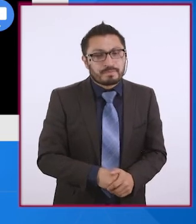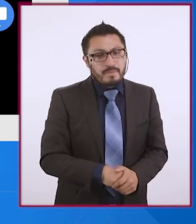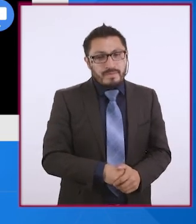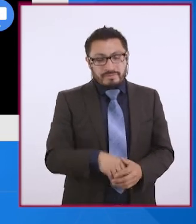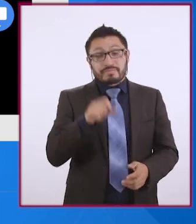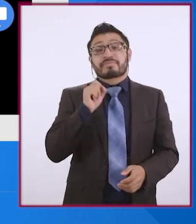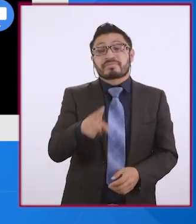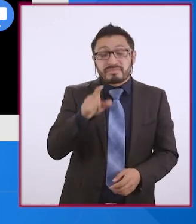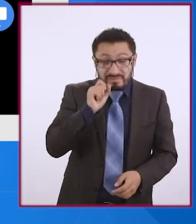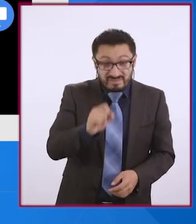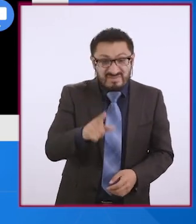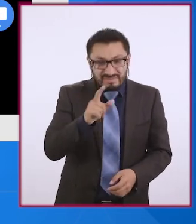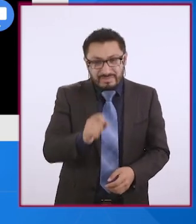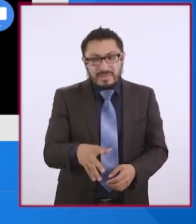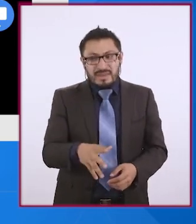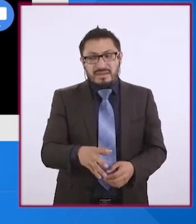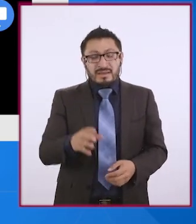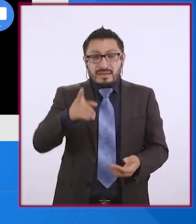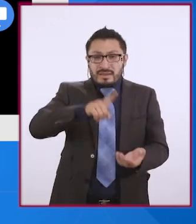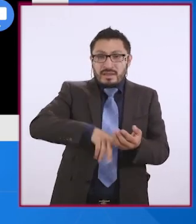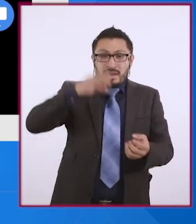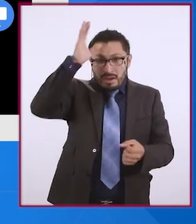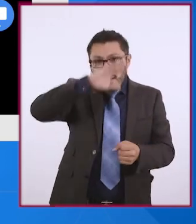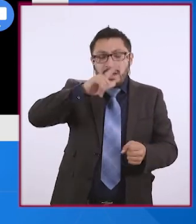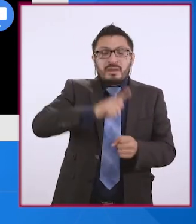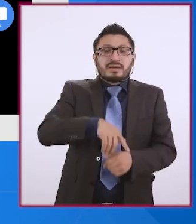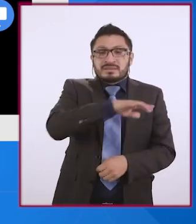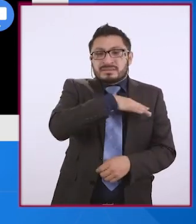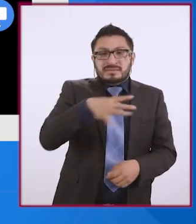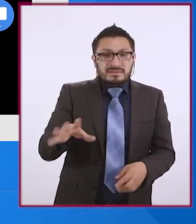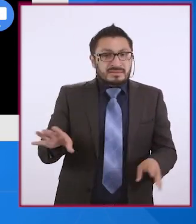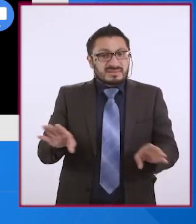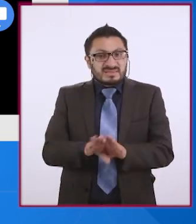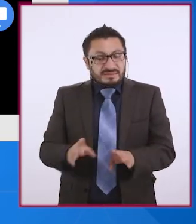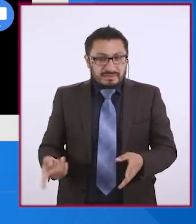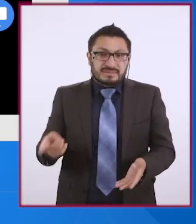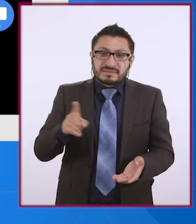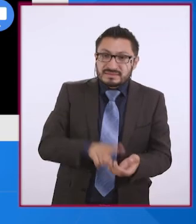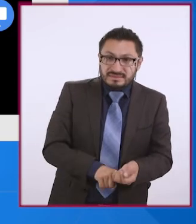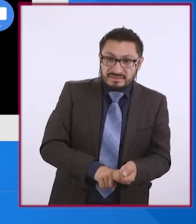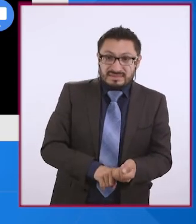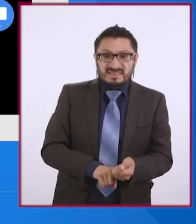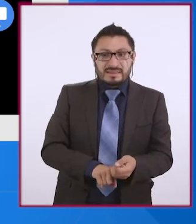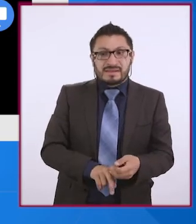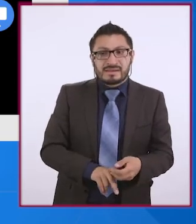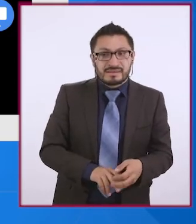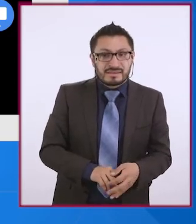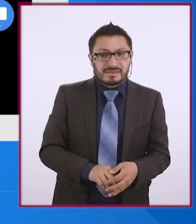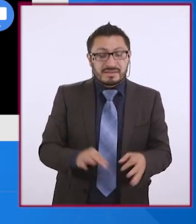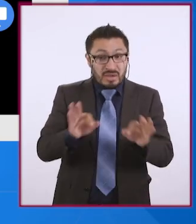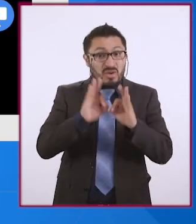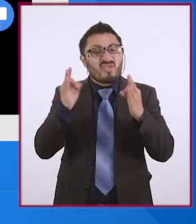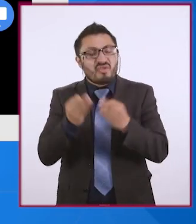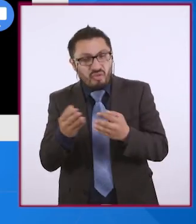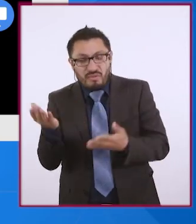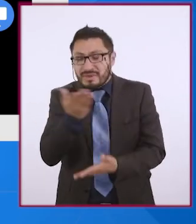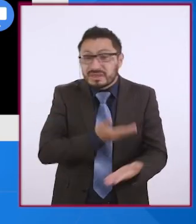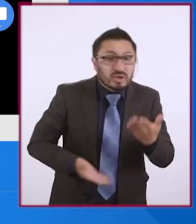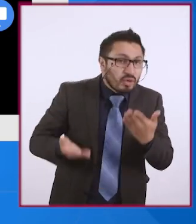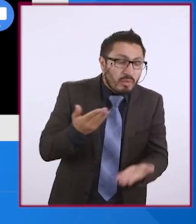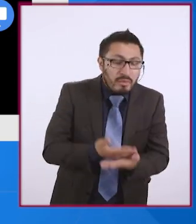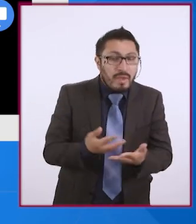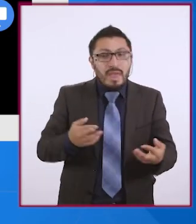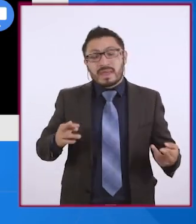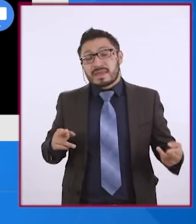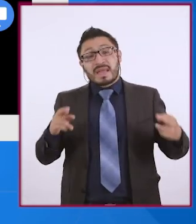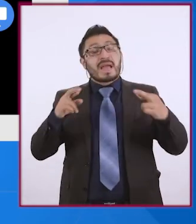también en la cultura general se incluyen las formas de convivencia, las